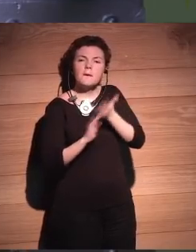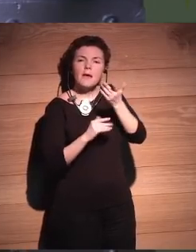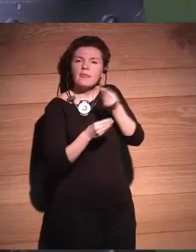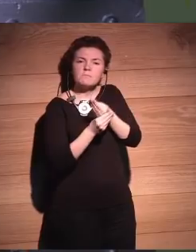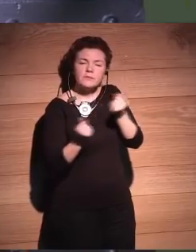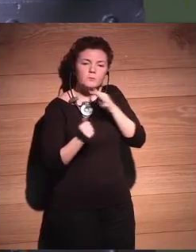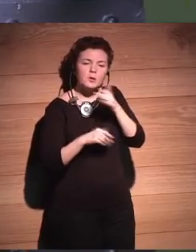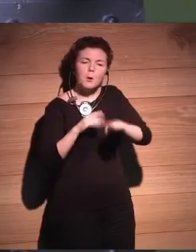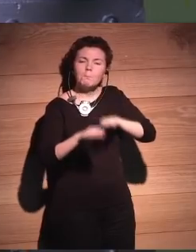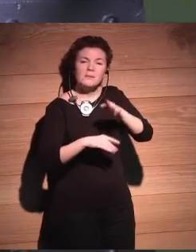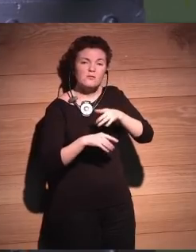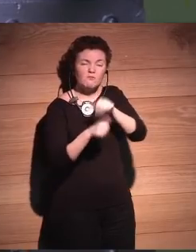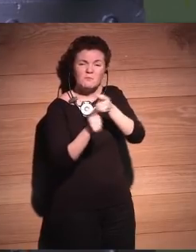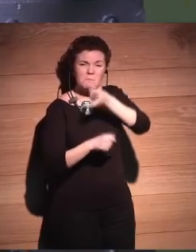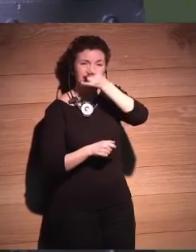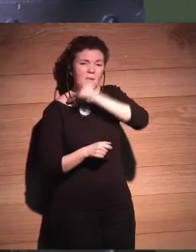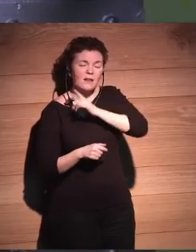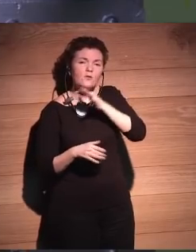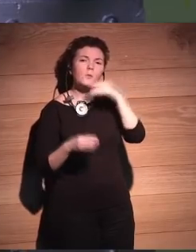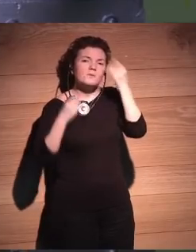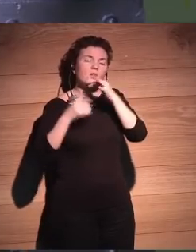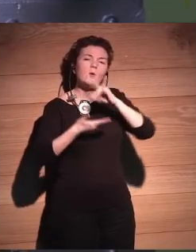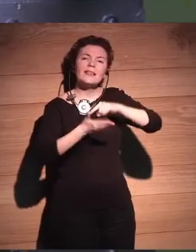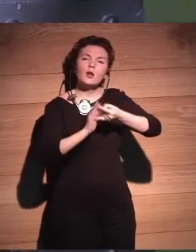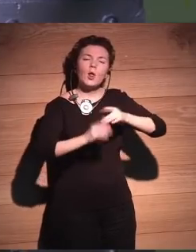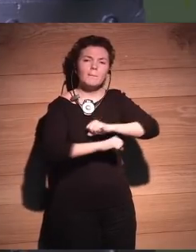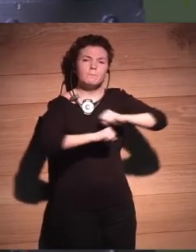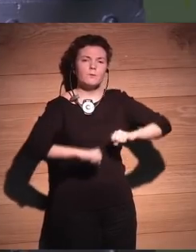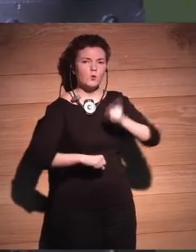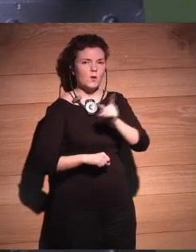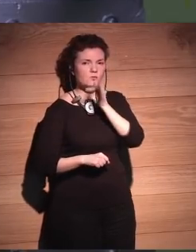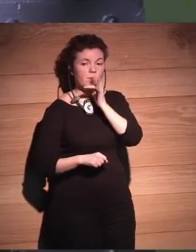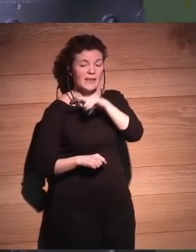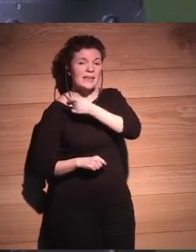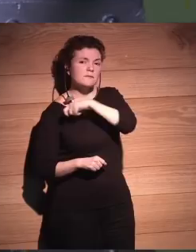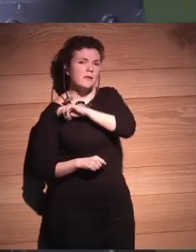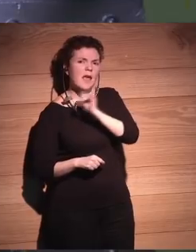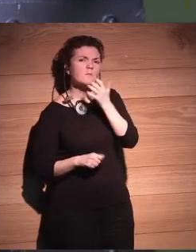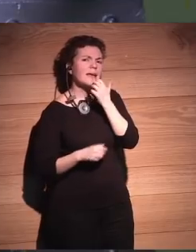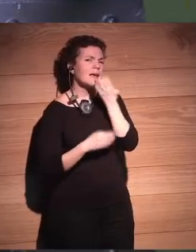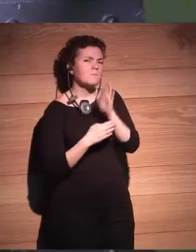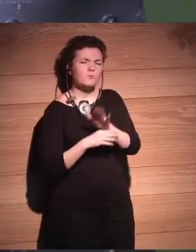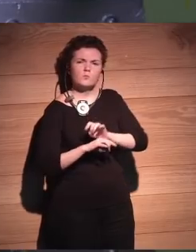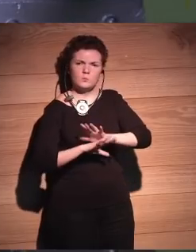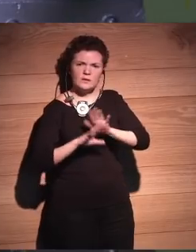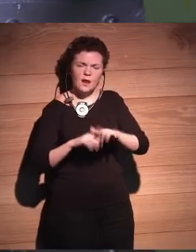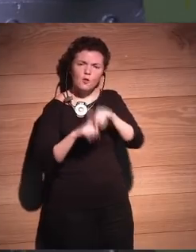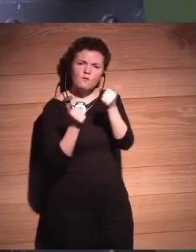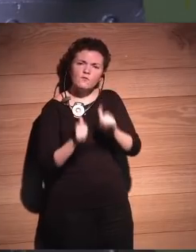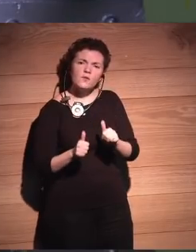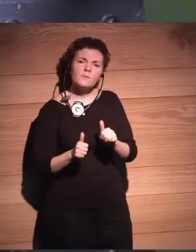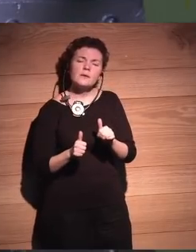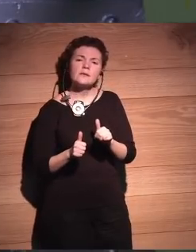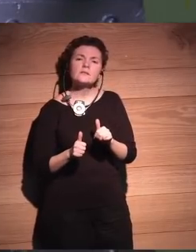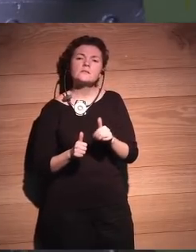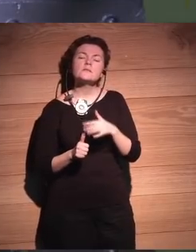dieron algunos pasos de forma incorrecta. Entonces creo que ahora es una tecnología madura, y aquí en España tenemos muchísimos ejemplos de formas en